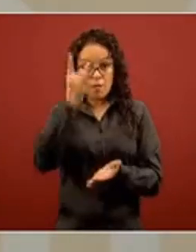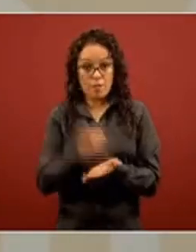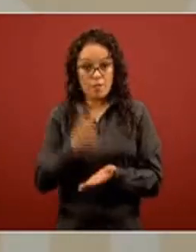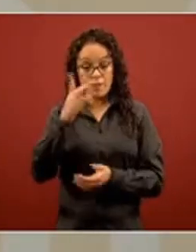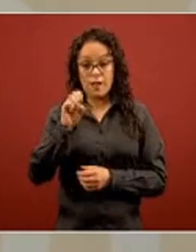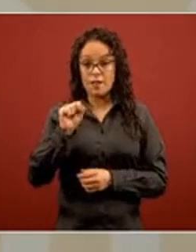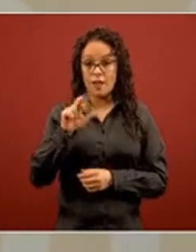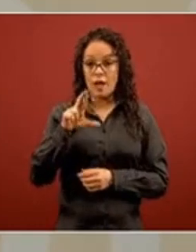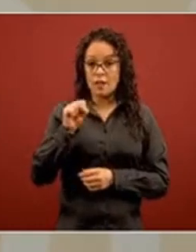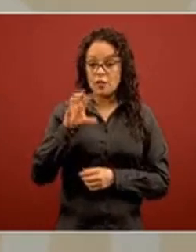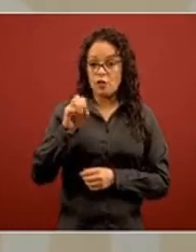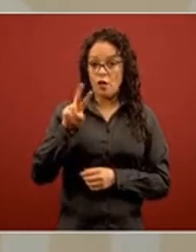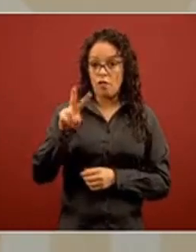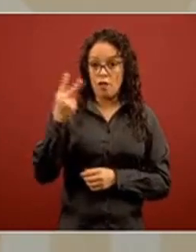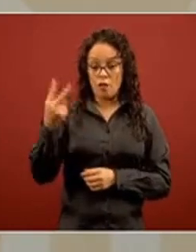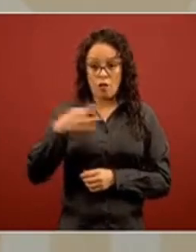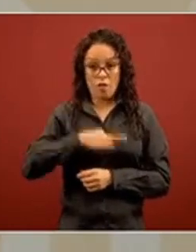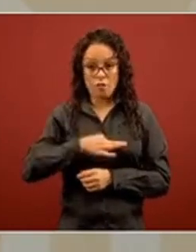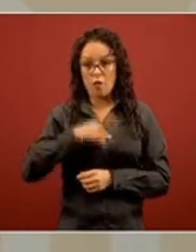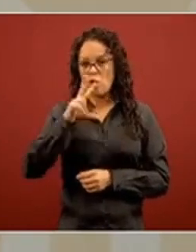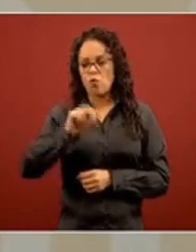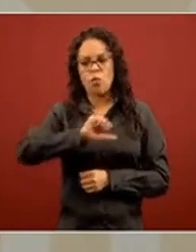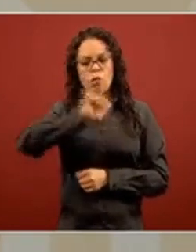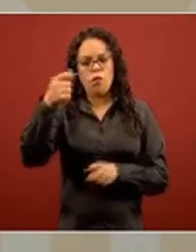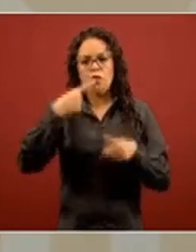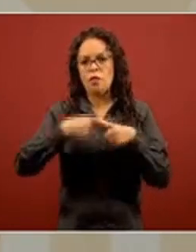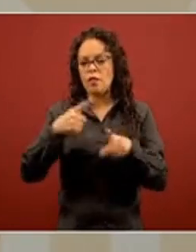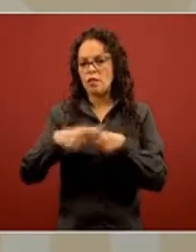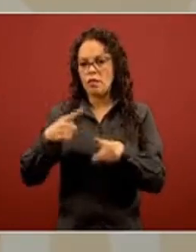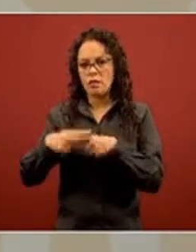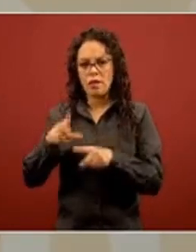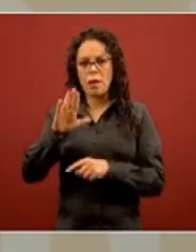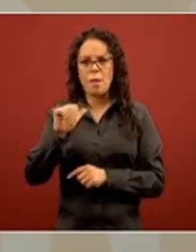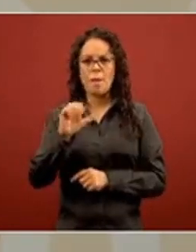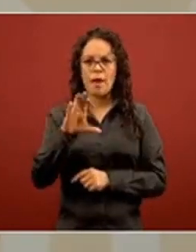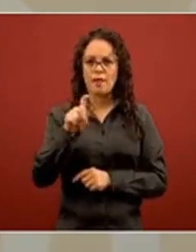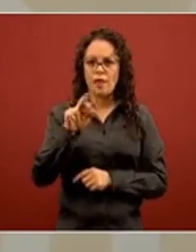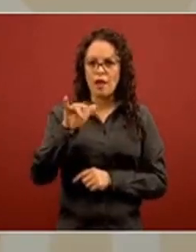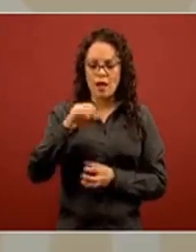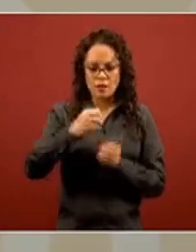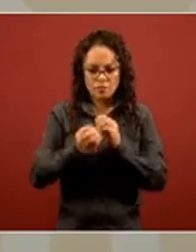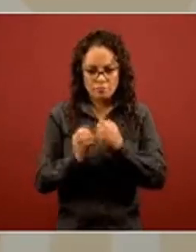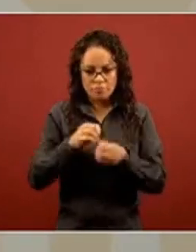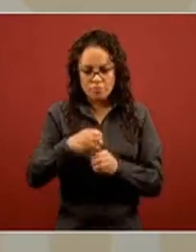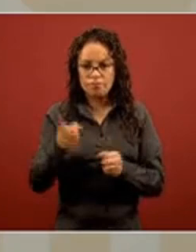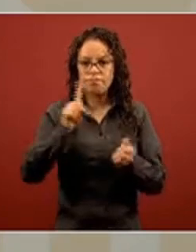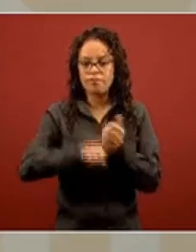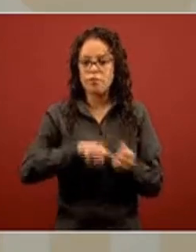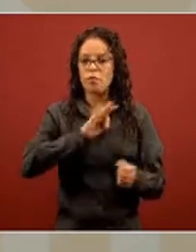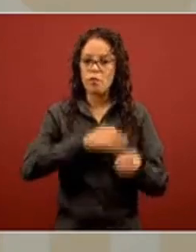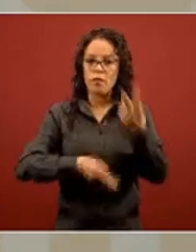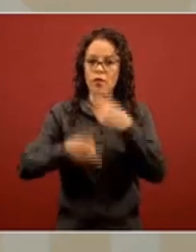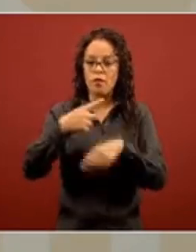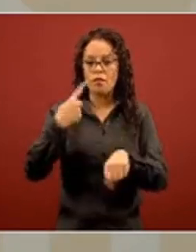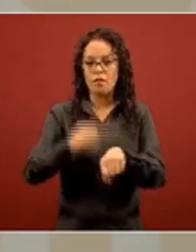sino muchos agentes infecciosos, virus y también bacterias que causan enfermedades